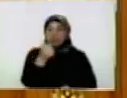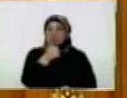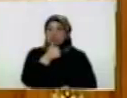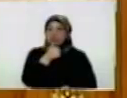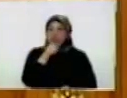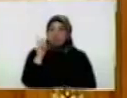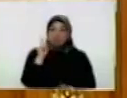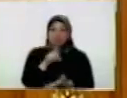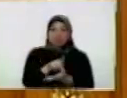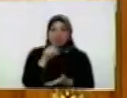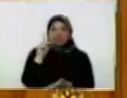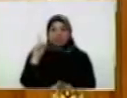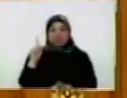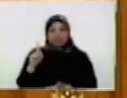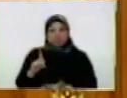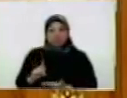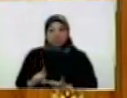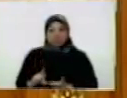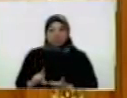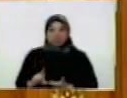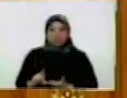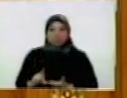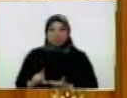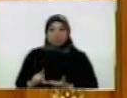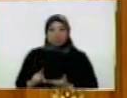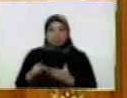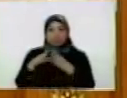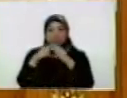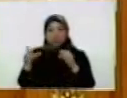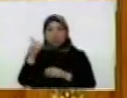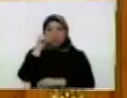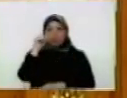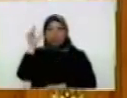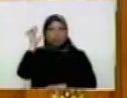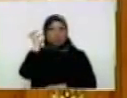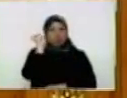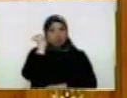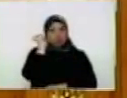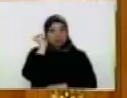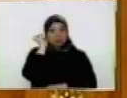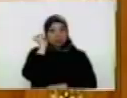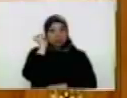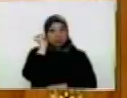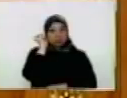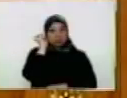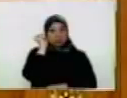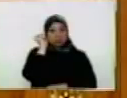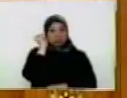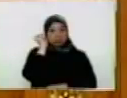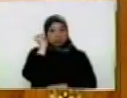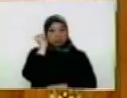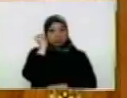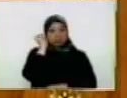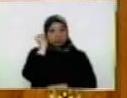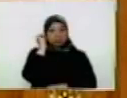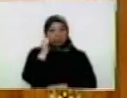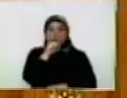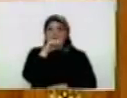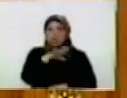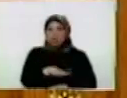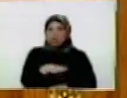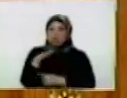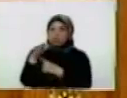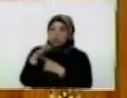participaron ahí, sino a todos aquellos hombres y mujeres que durante la historia